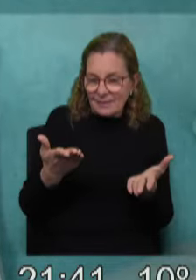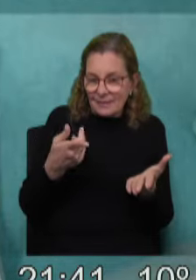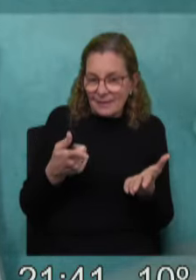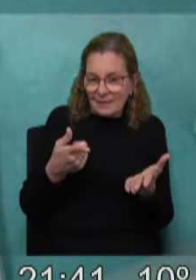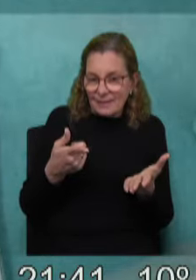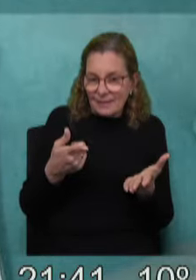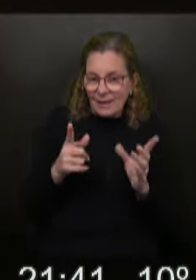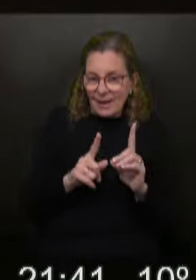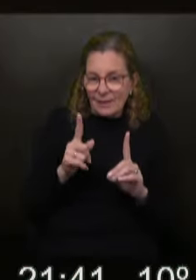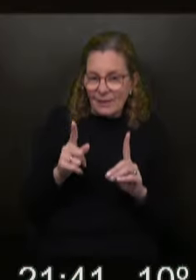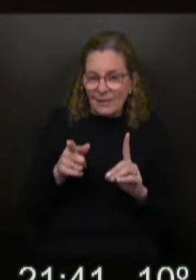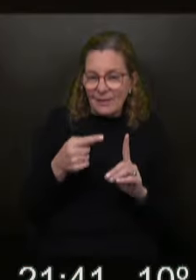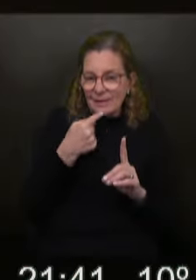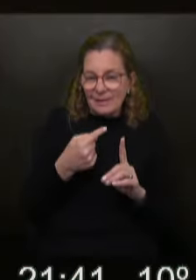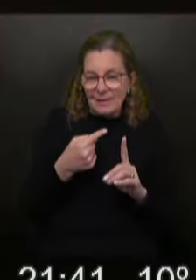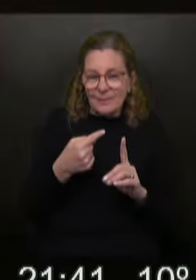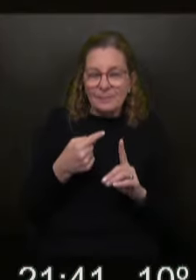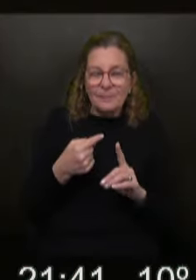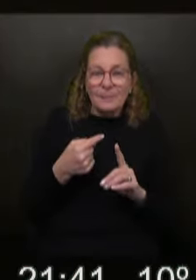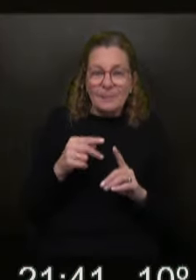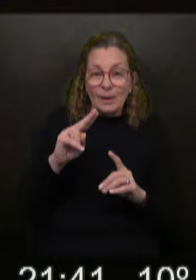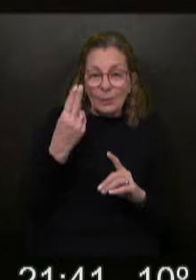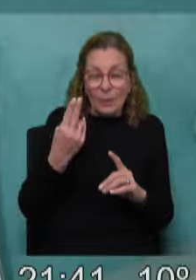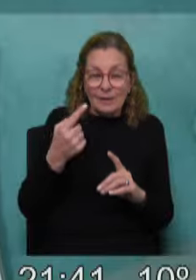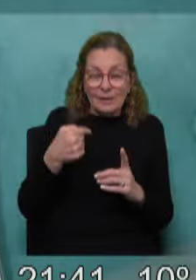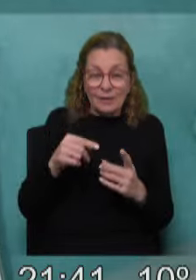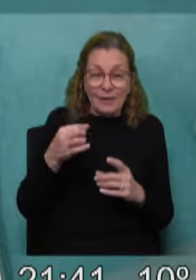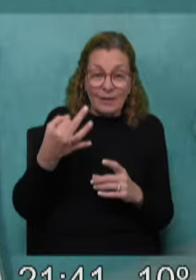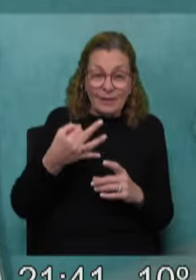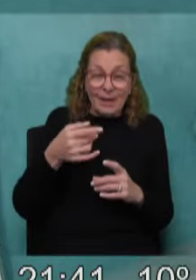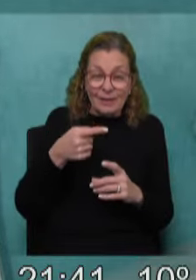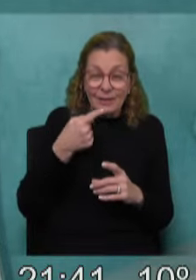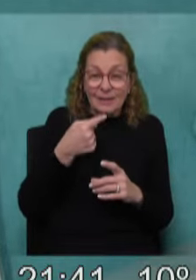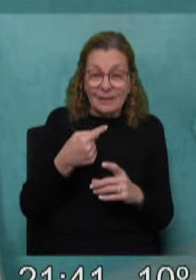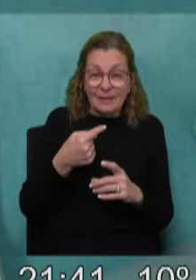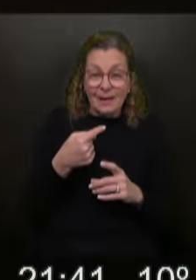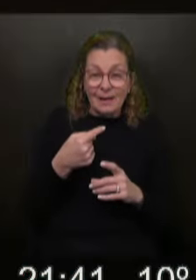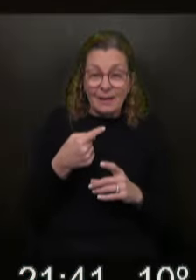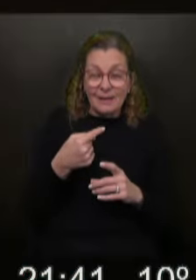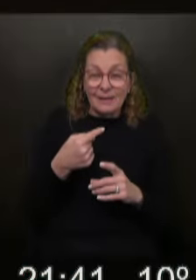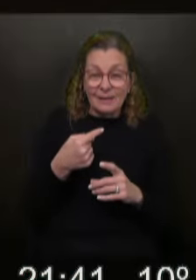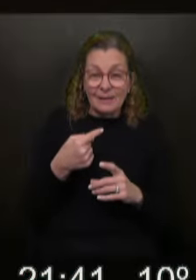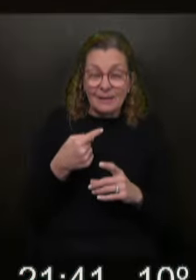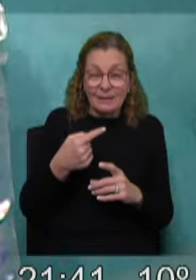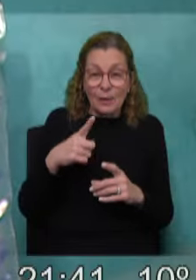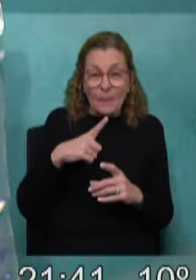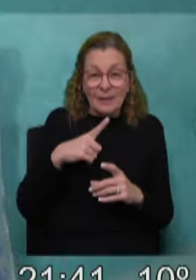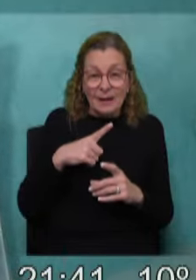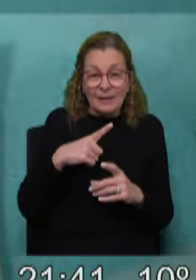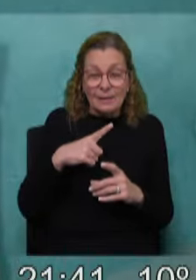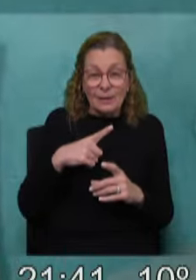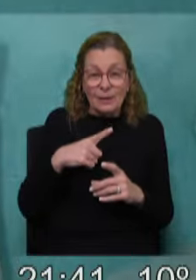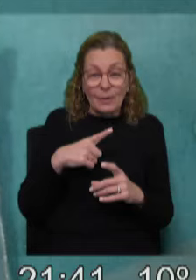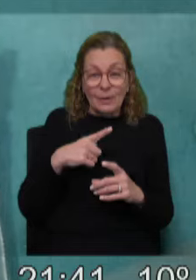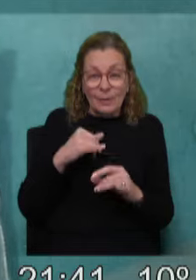como un clásico del Uruguay. Y en realidad, eso que te decía Fede, ¿no? Estoy esperando que, ¿no?